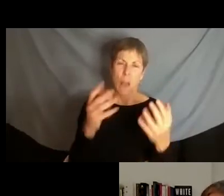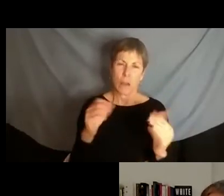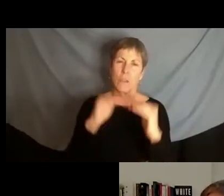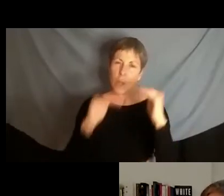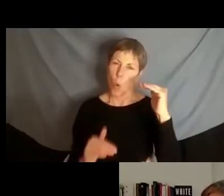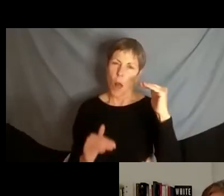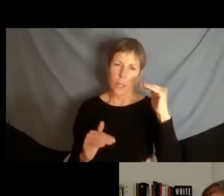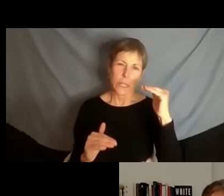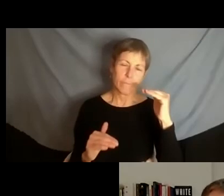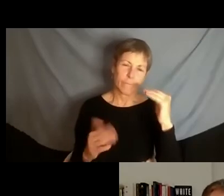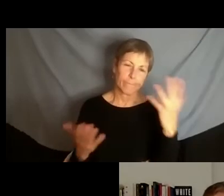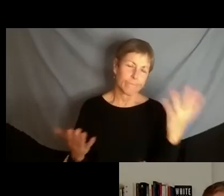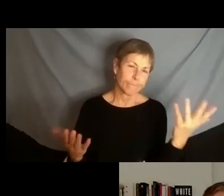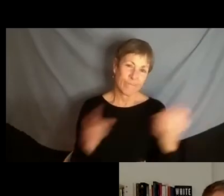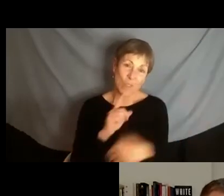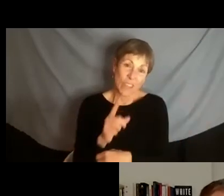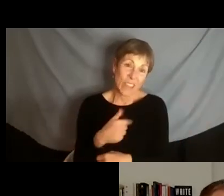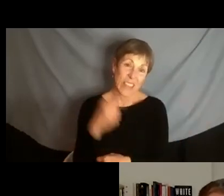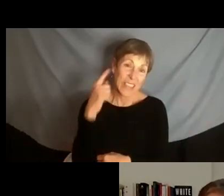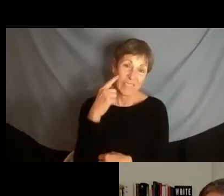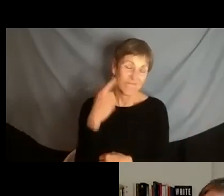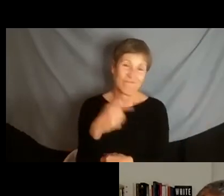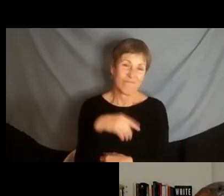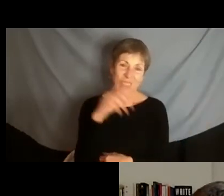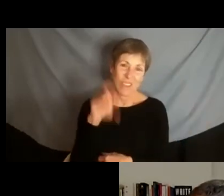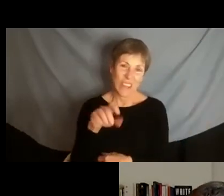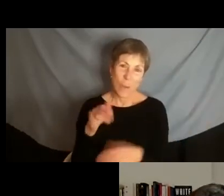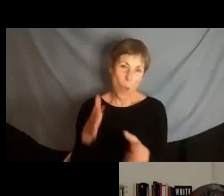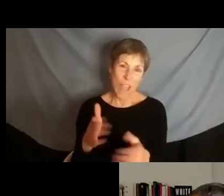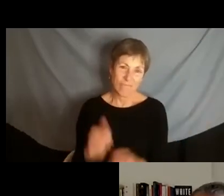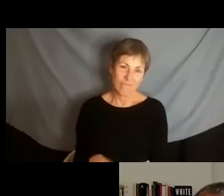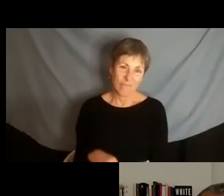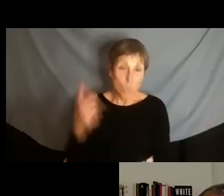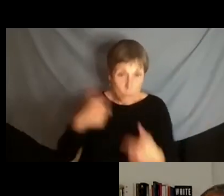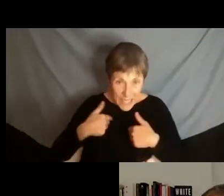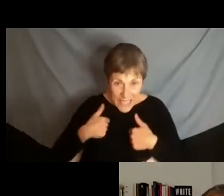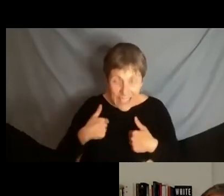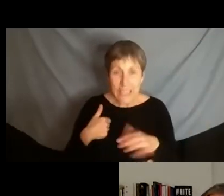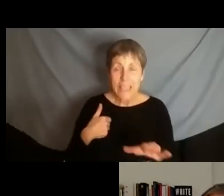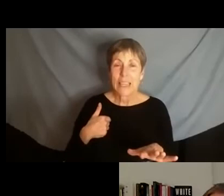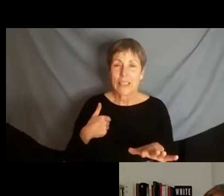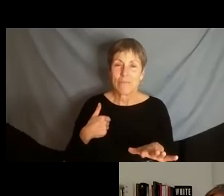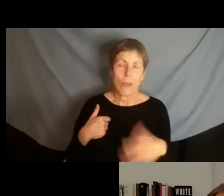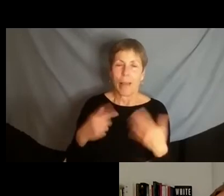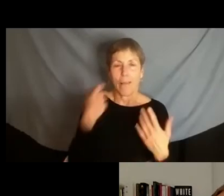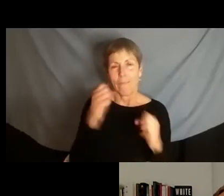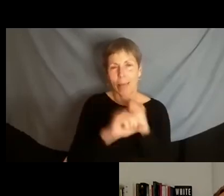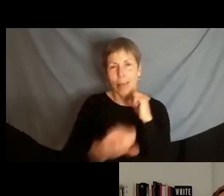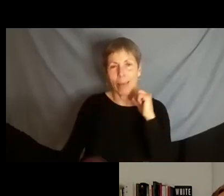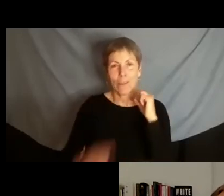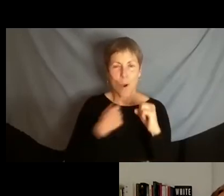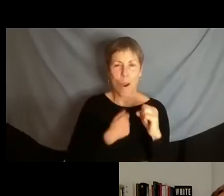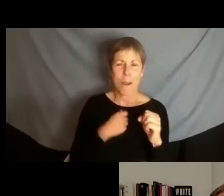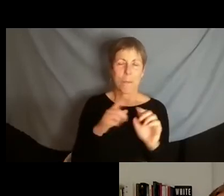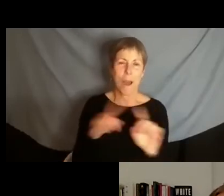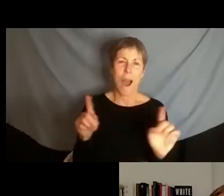muchas muertes, está produciendo mucha inigualdad que yo creo son innecesarias. Entonces eso para mí es